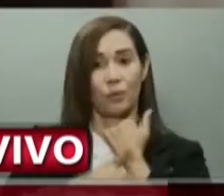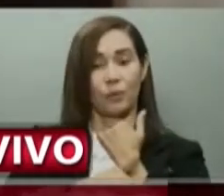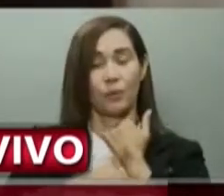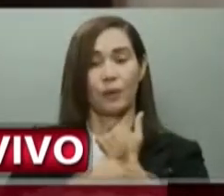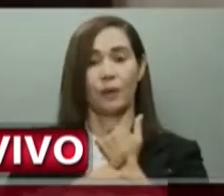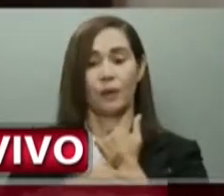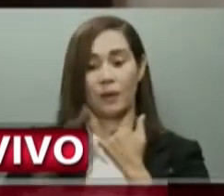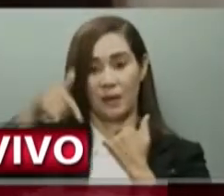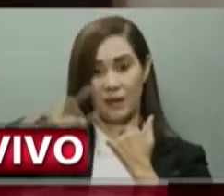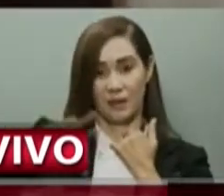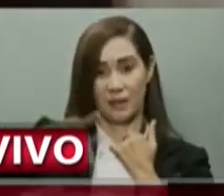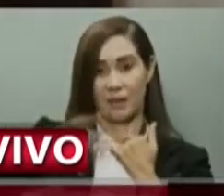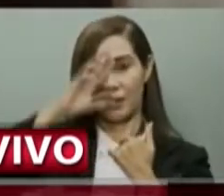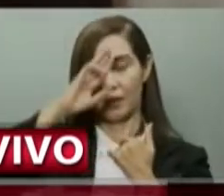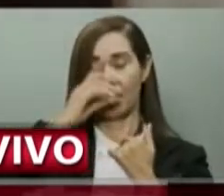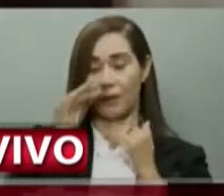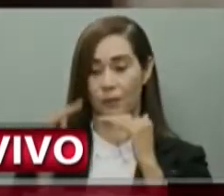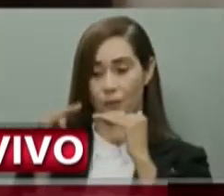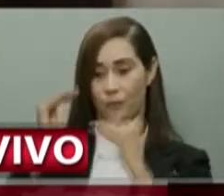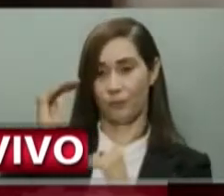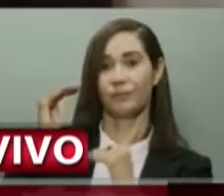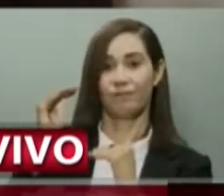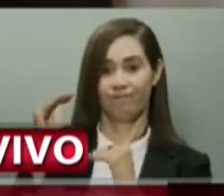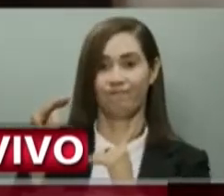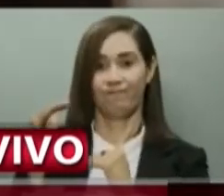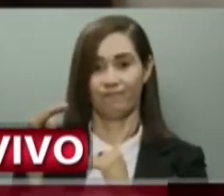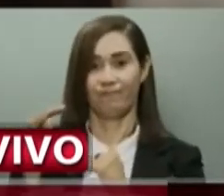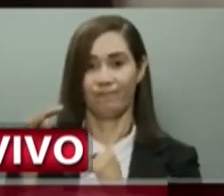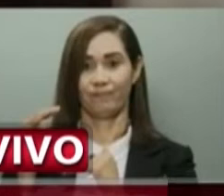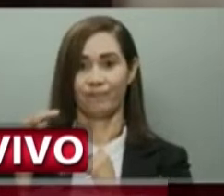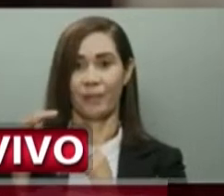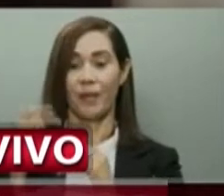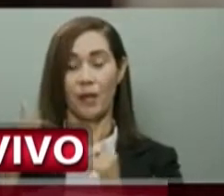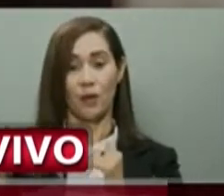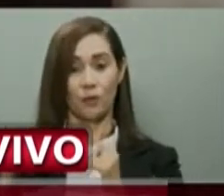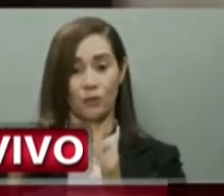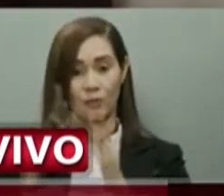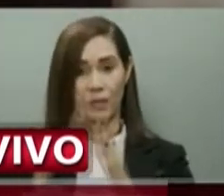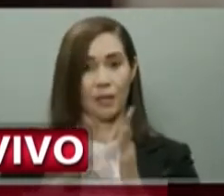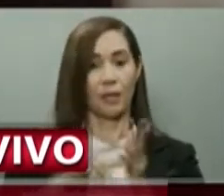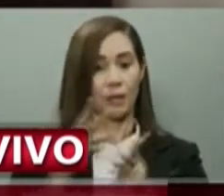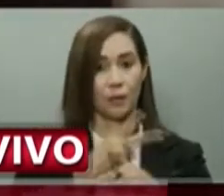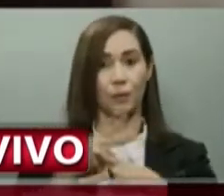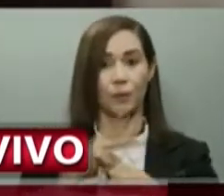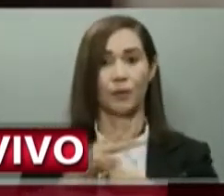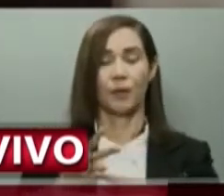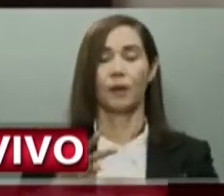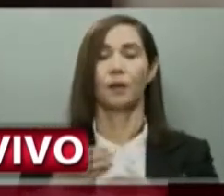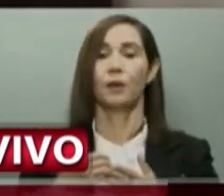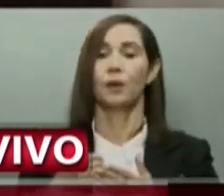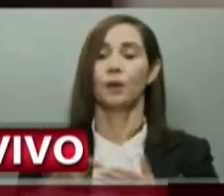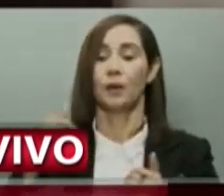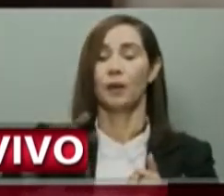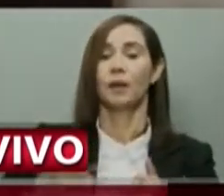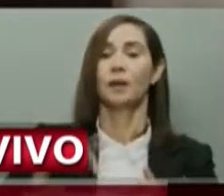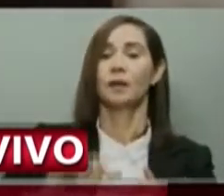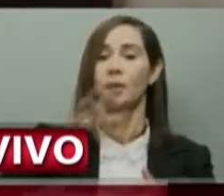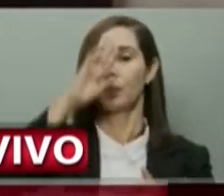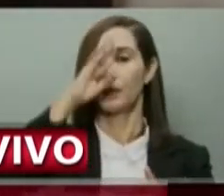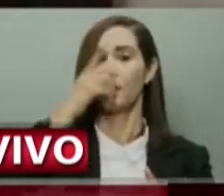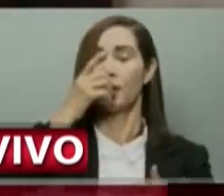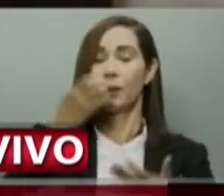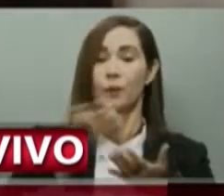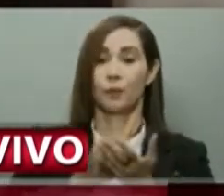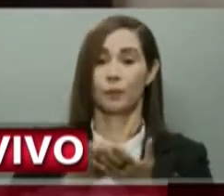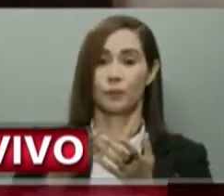países, yo le invito a que lo haga para que vea las enormes medidas que hemos tomado nosotros, aún siendo nosotros, como dije anteriormente,